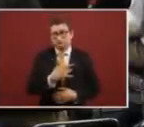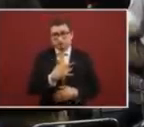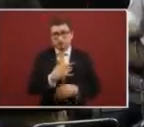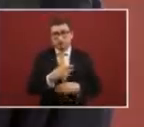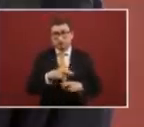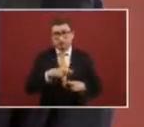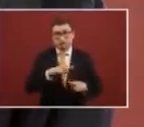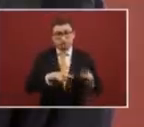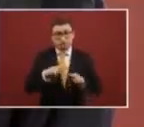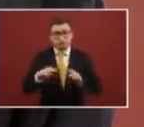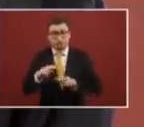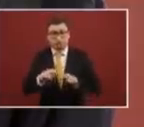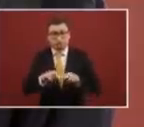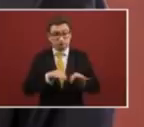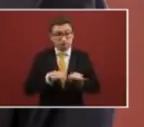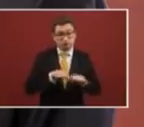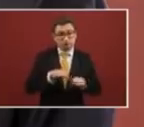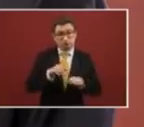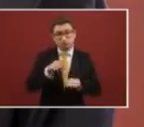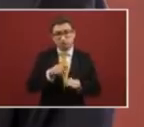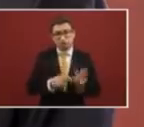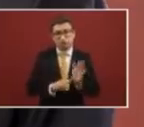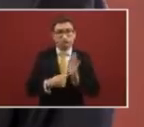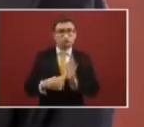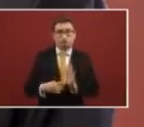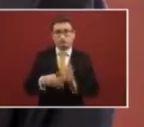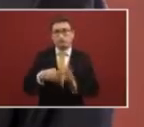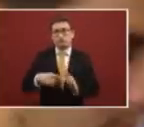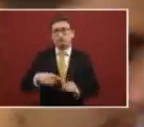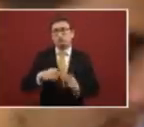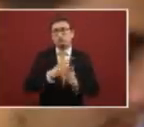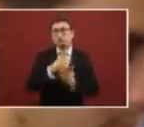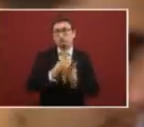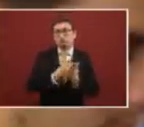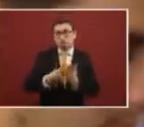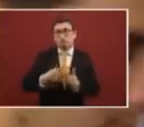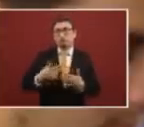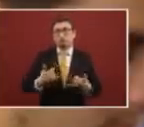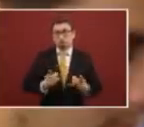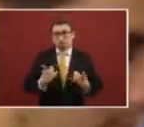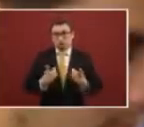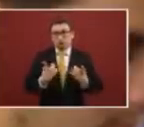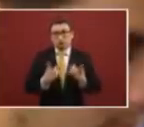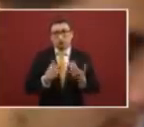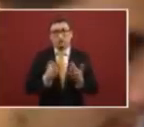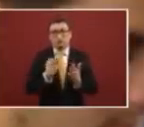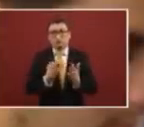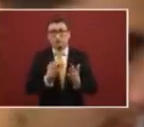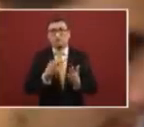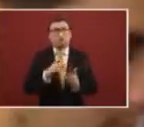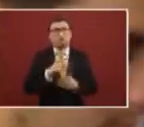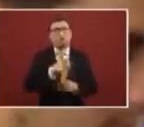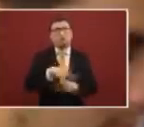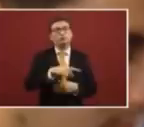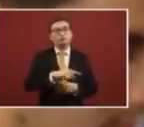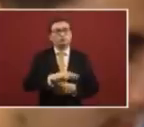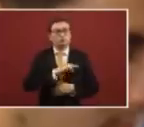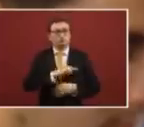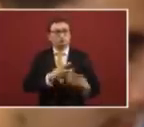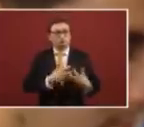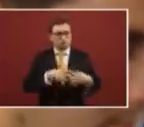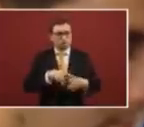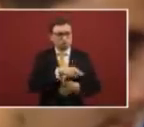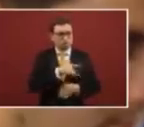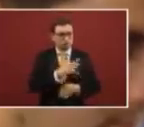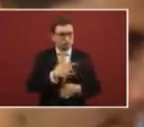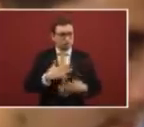decir, nos presenta ahora los datos de Jóvenes Construyendo el Futuro, pero ¿cree que sí existe la confianza de los inversionistas privados para